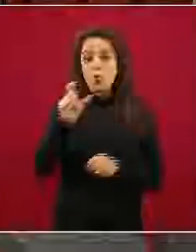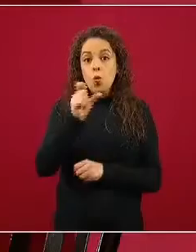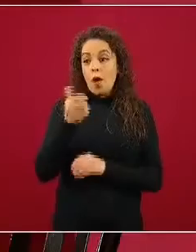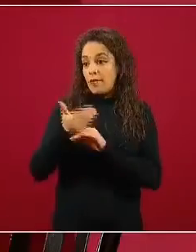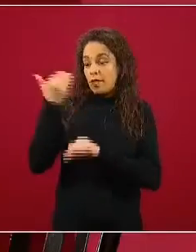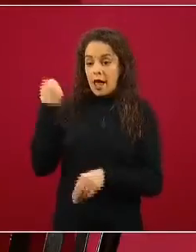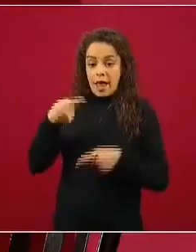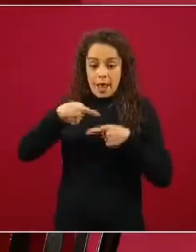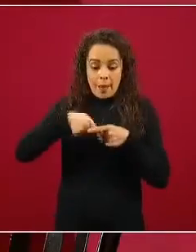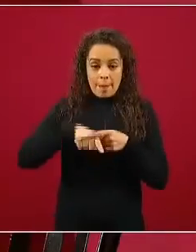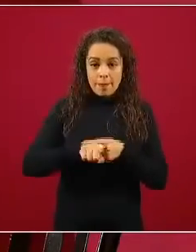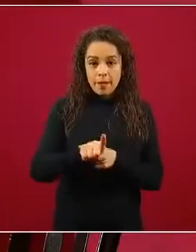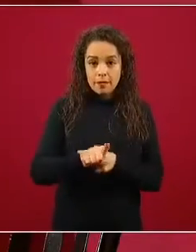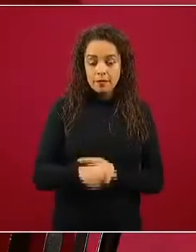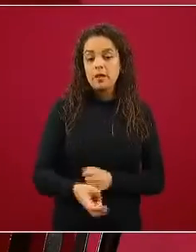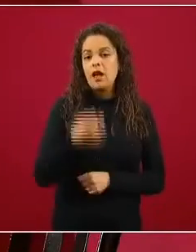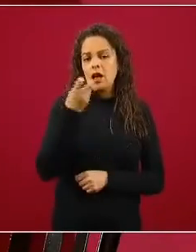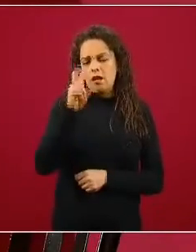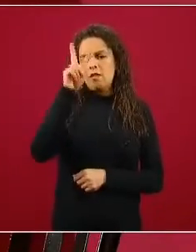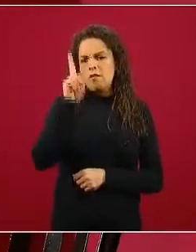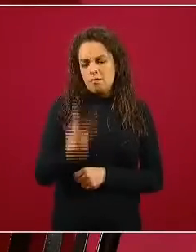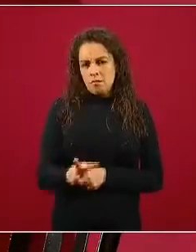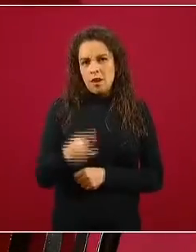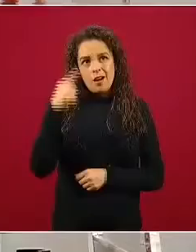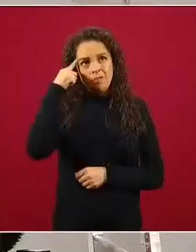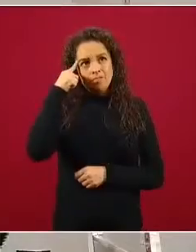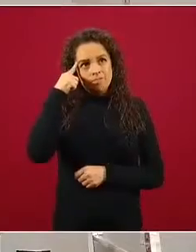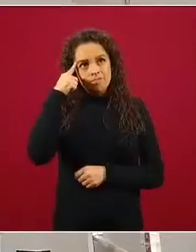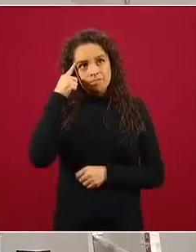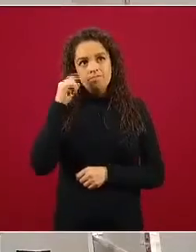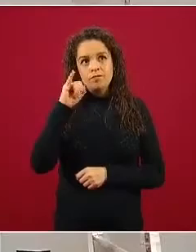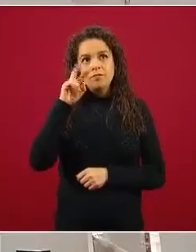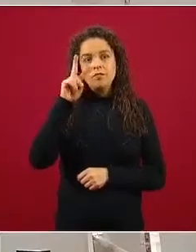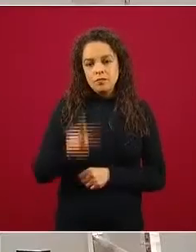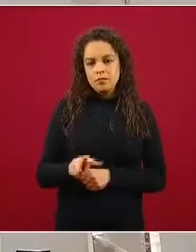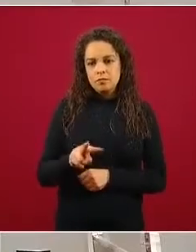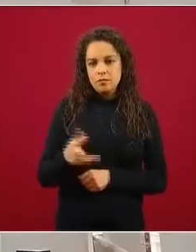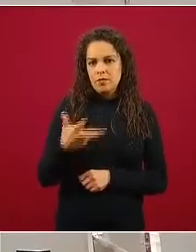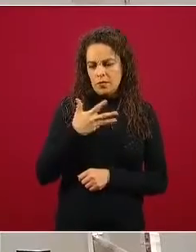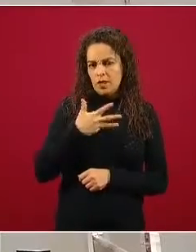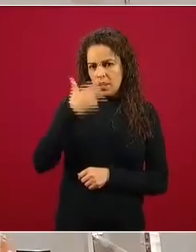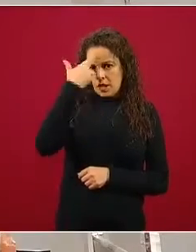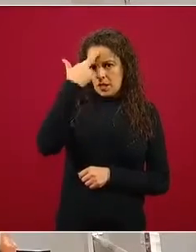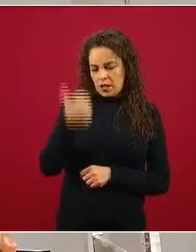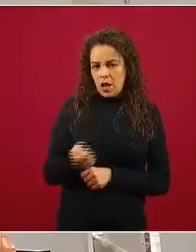que apreciamos en su momento que era razonablemente dispersa